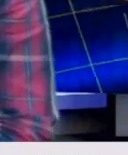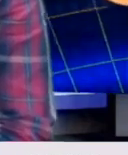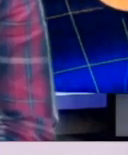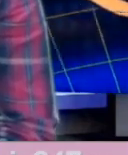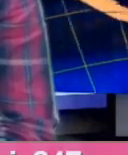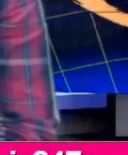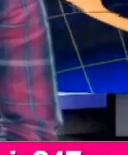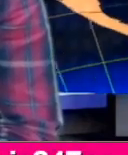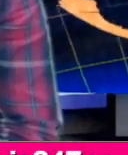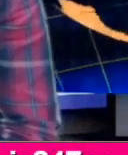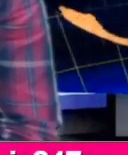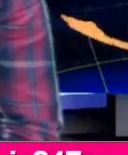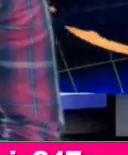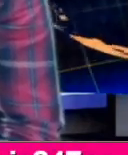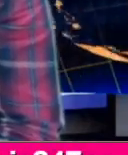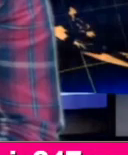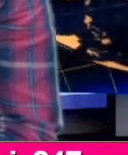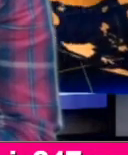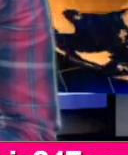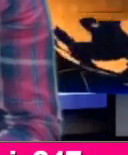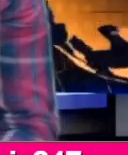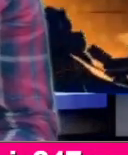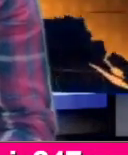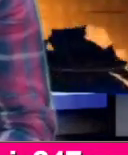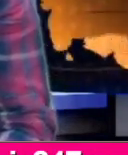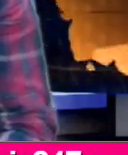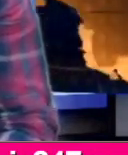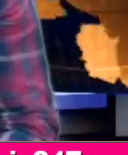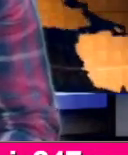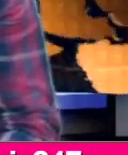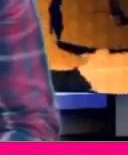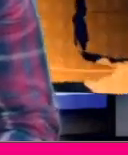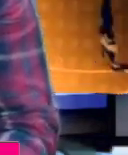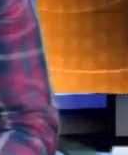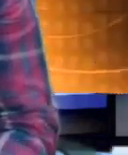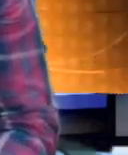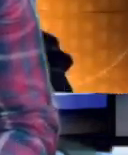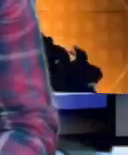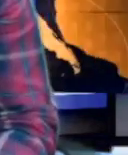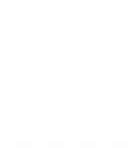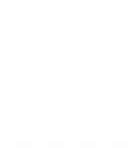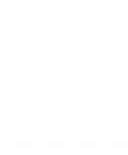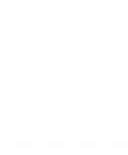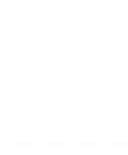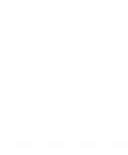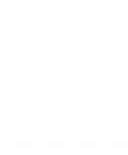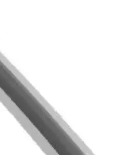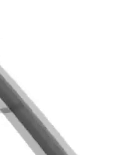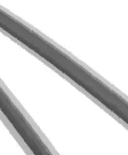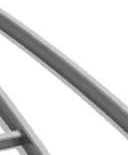ustedes. No se olviden dejarnos su opinión en los comentarios y seguirnos en nuestras redes sociales.